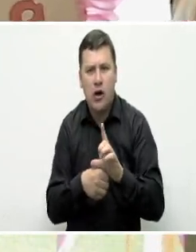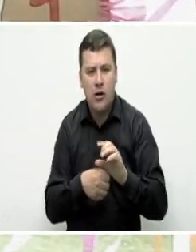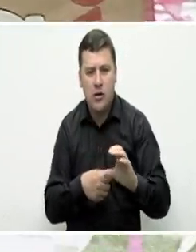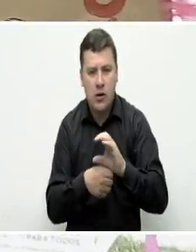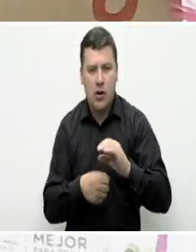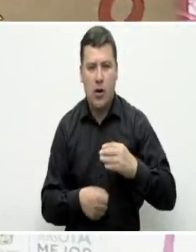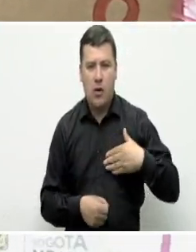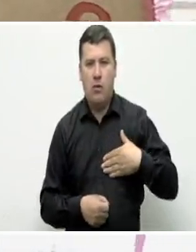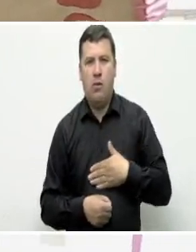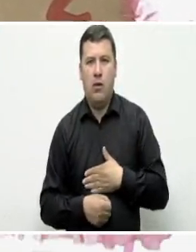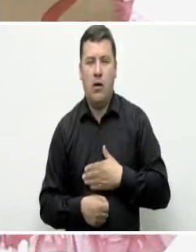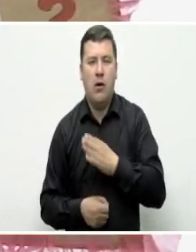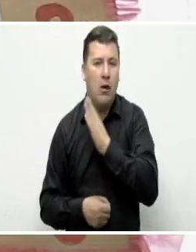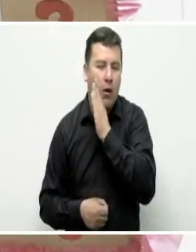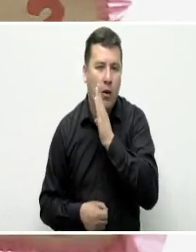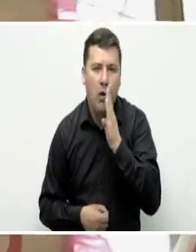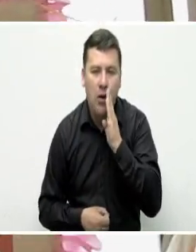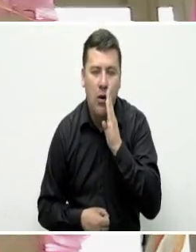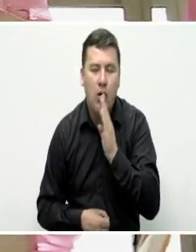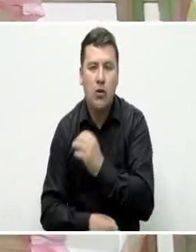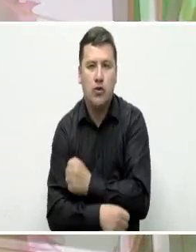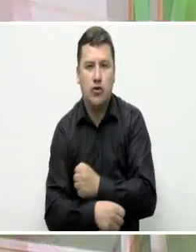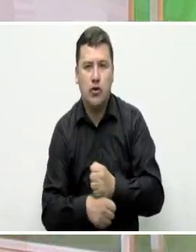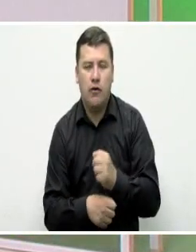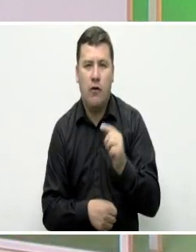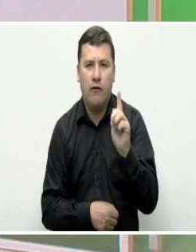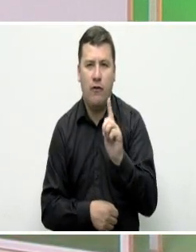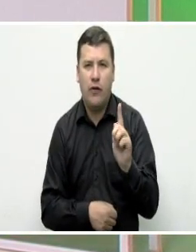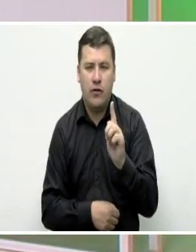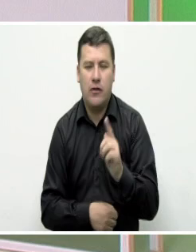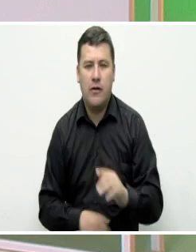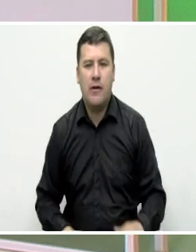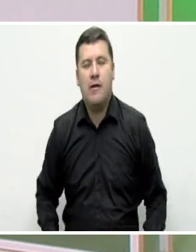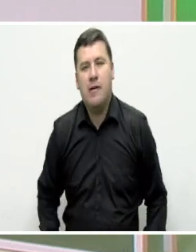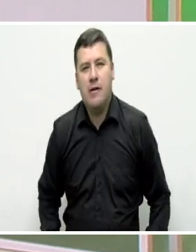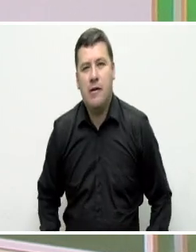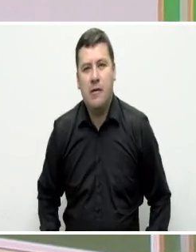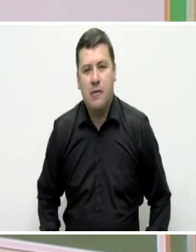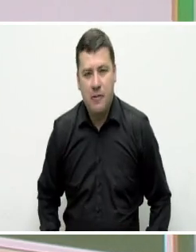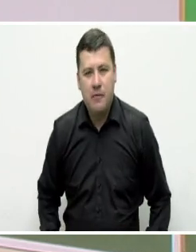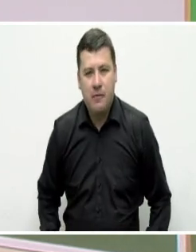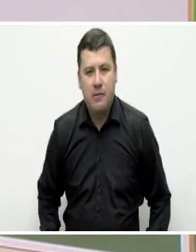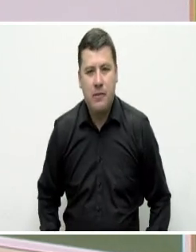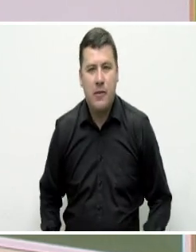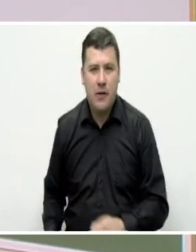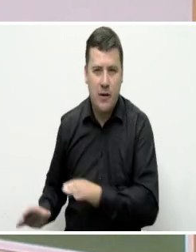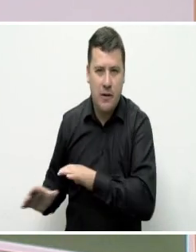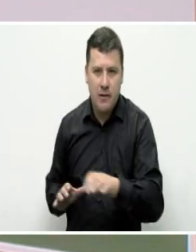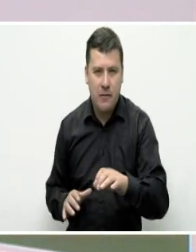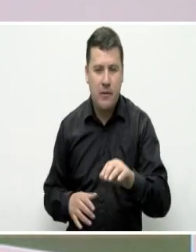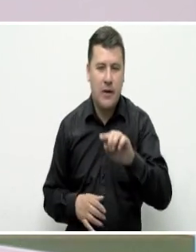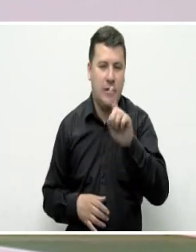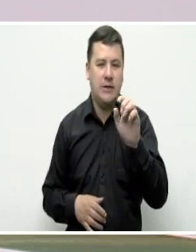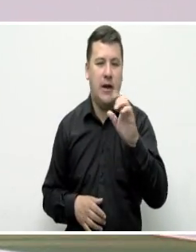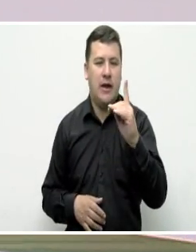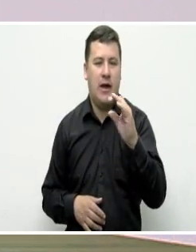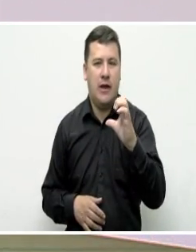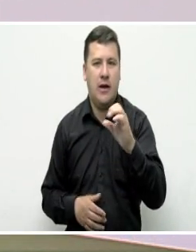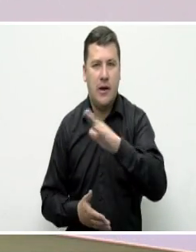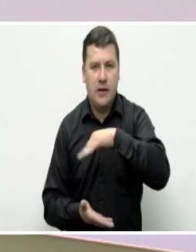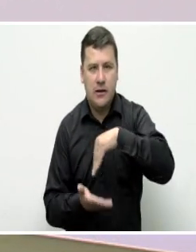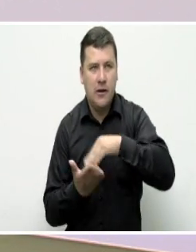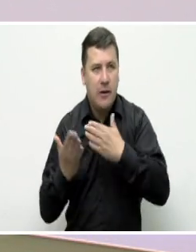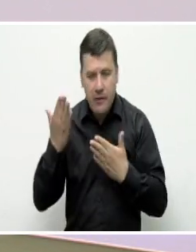Ciudad Bolívar, Bosa, Suba y Fontibón en Bogotá. Dentro de las acciones del SEDAE, nuestro Centro